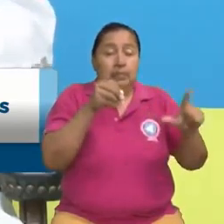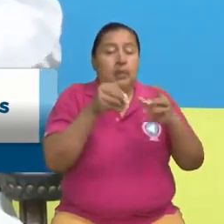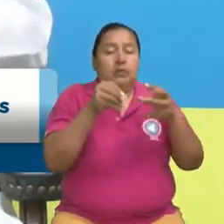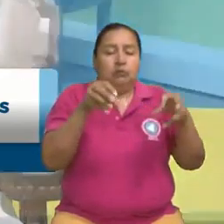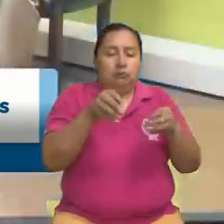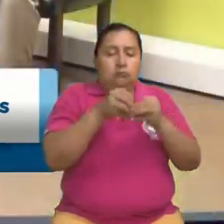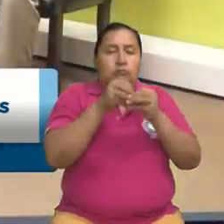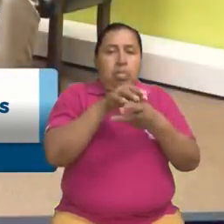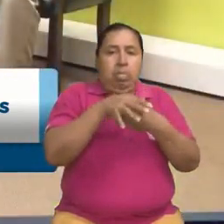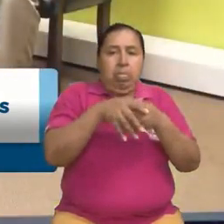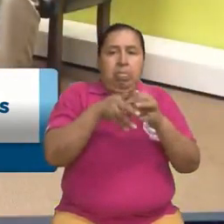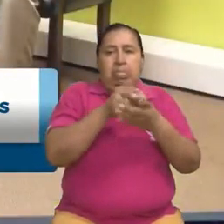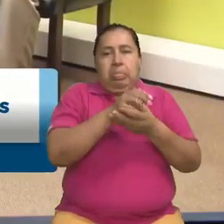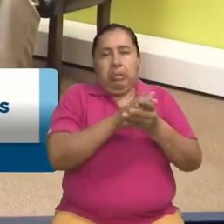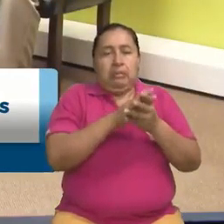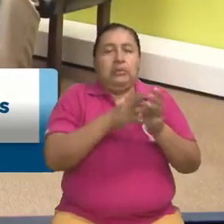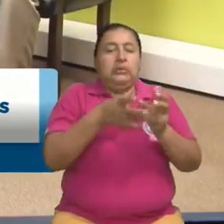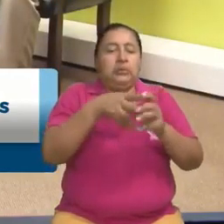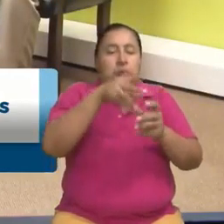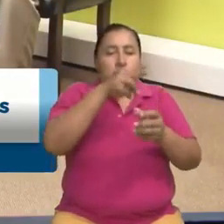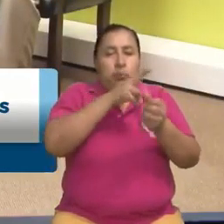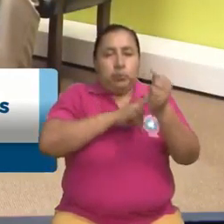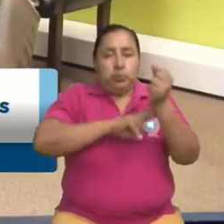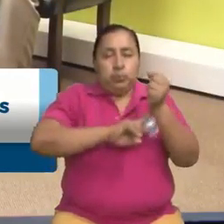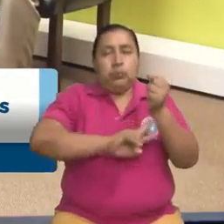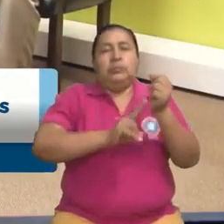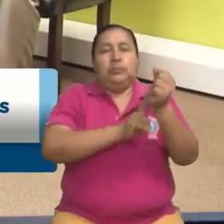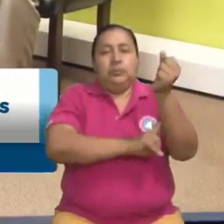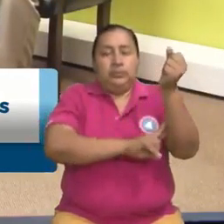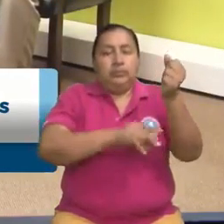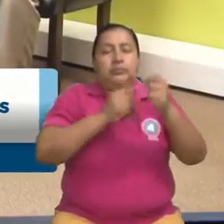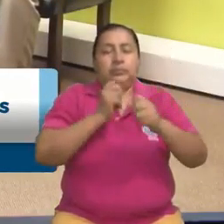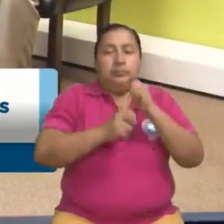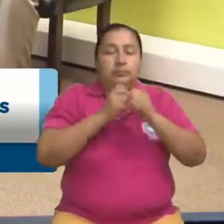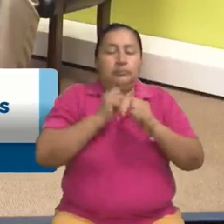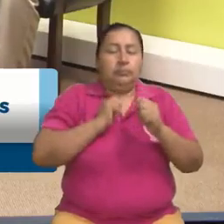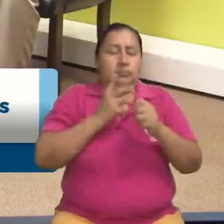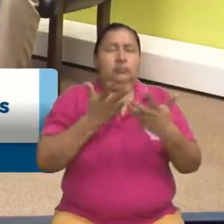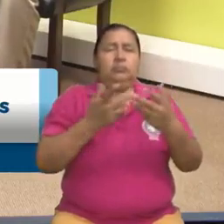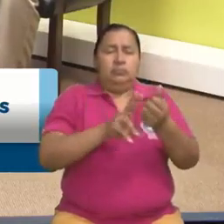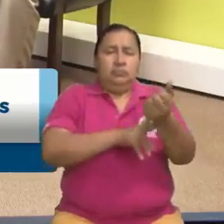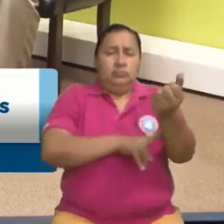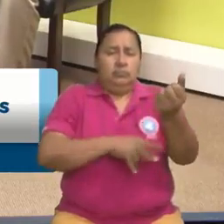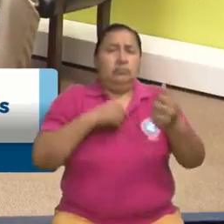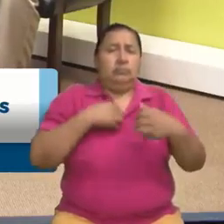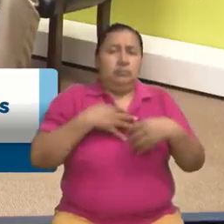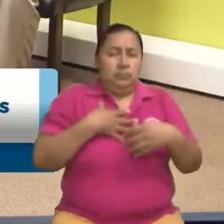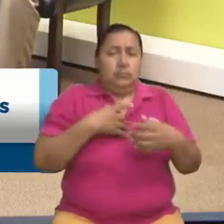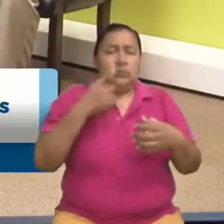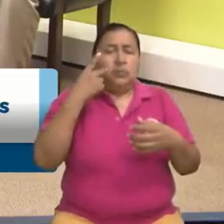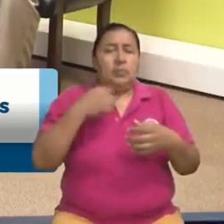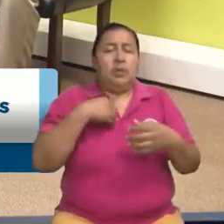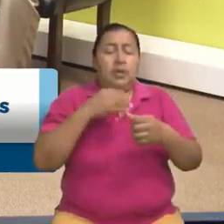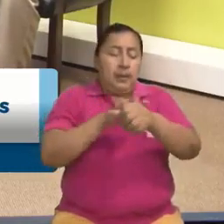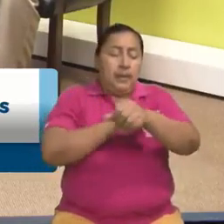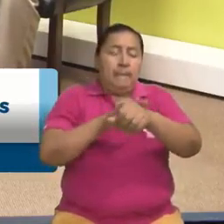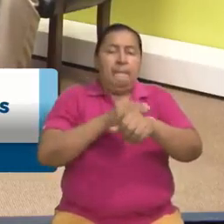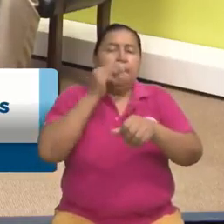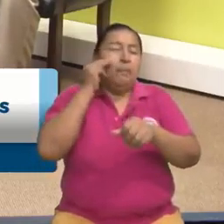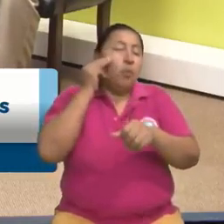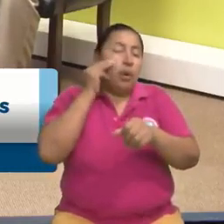y se mezcla. Entonces el niño, por ende, va a tener esa mezcla de sangre y el niño se va a ver cianótico también.